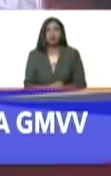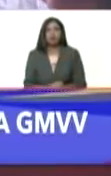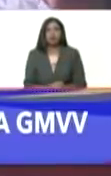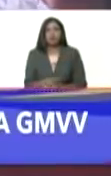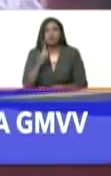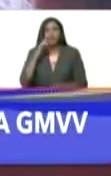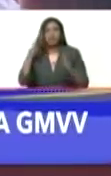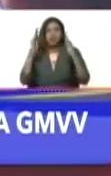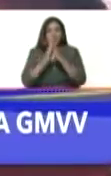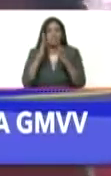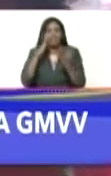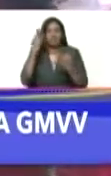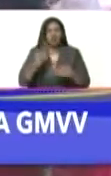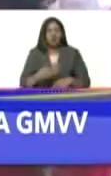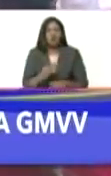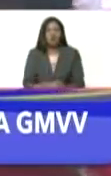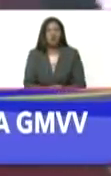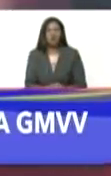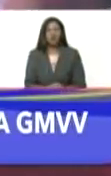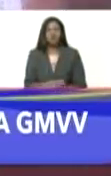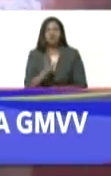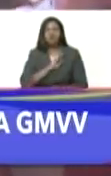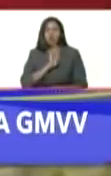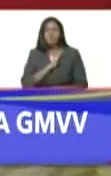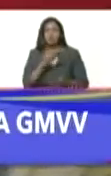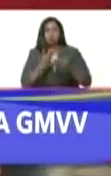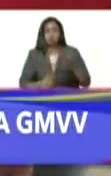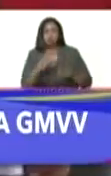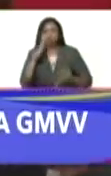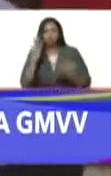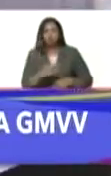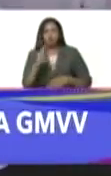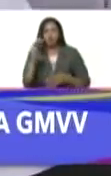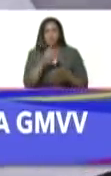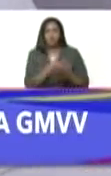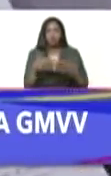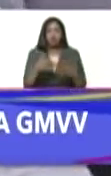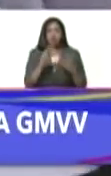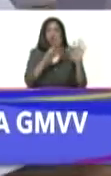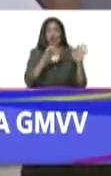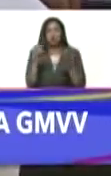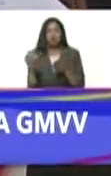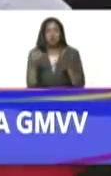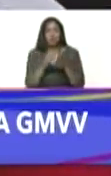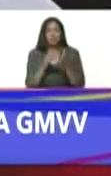seguro, hogar seguro y propio. 2.800.000.